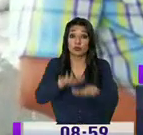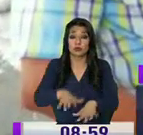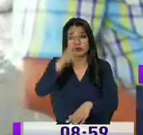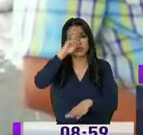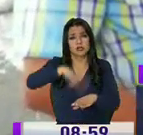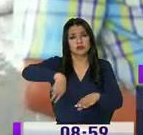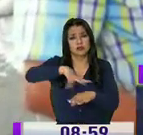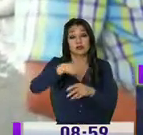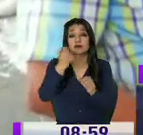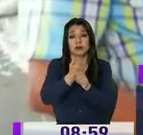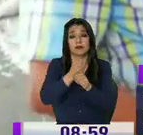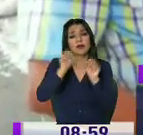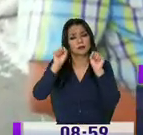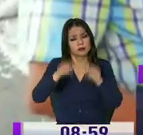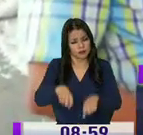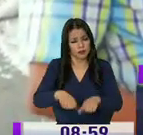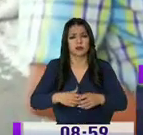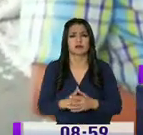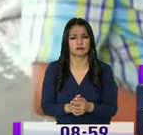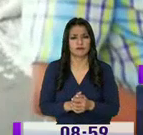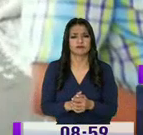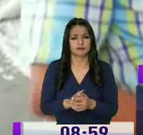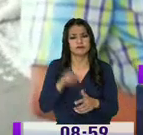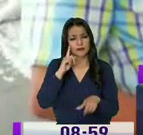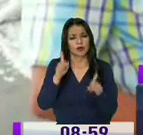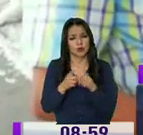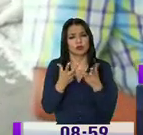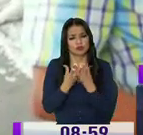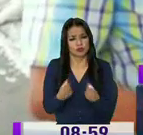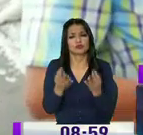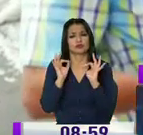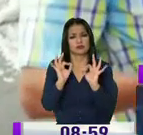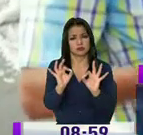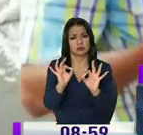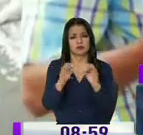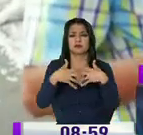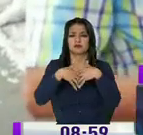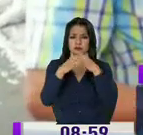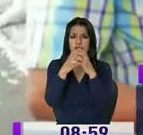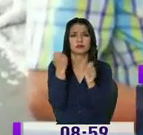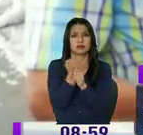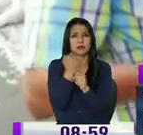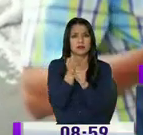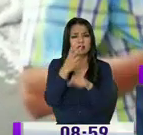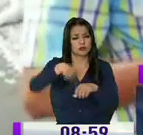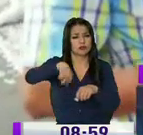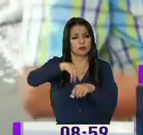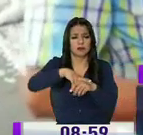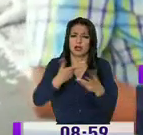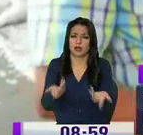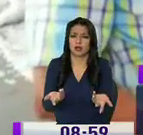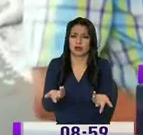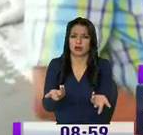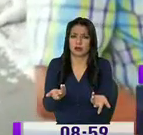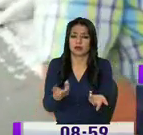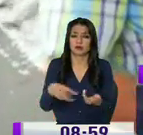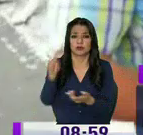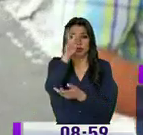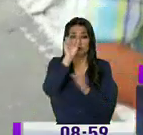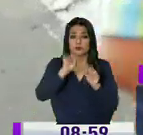y aquí peninsular, lleguemos a, o sea, ya se normalice para que recibamos al turismo